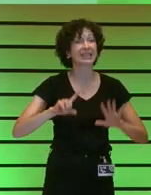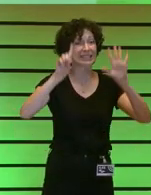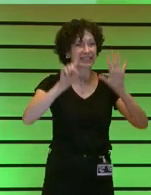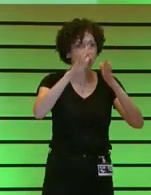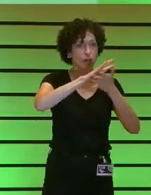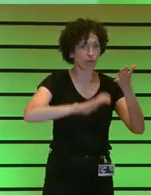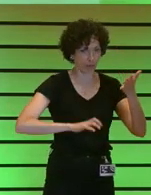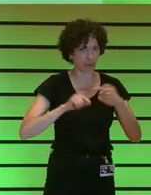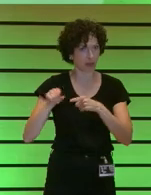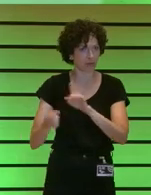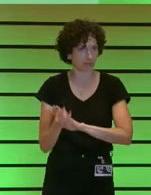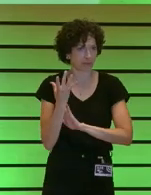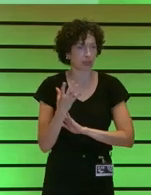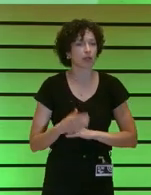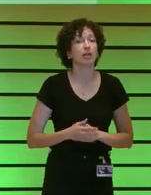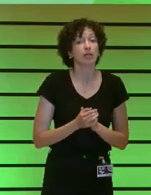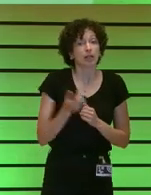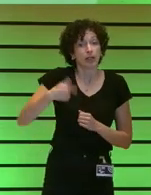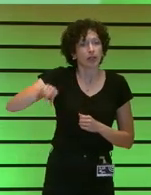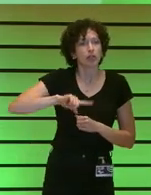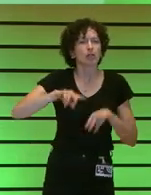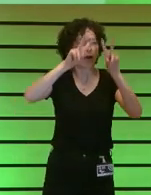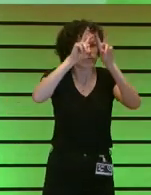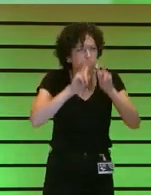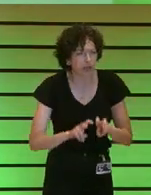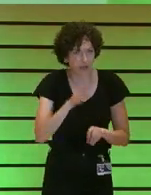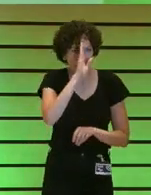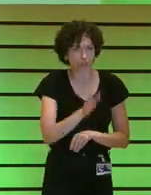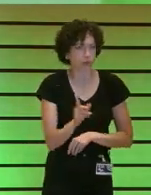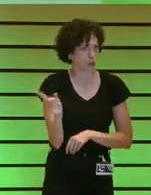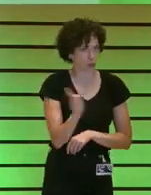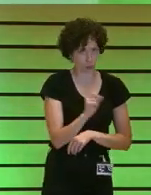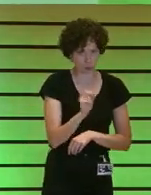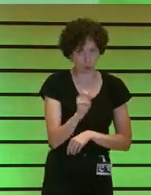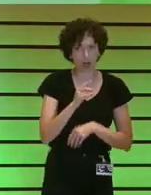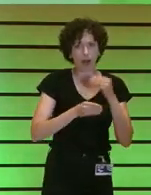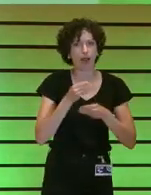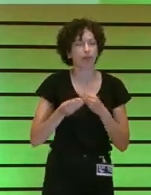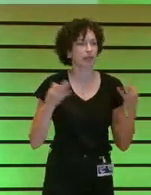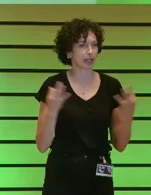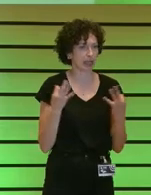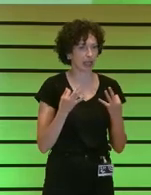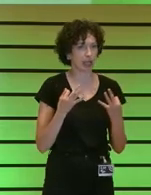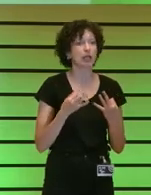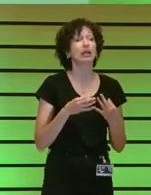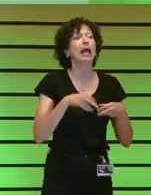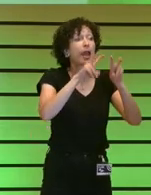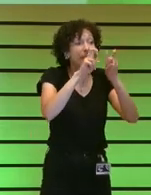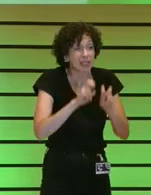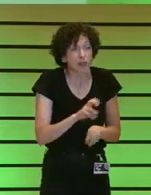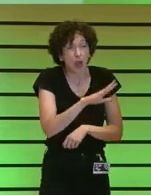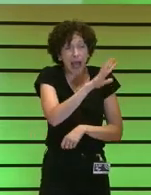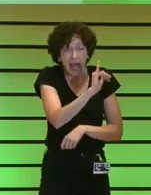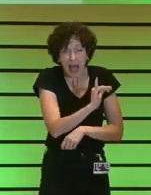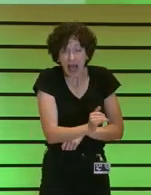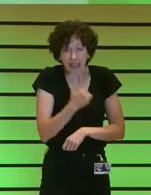ipcc lo que hacen de alguna manera a ellos ellos no hacen investigación directamente ellos lo que hacen es revisar toda la investigación que existe sobre